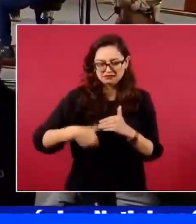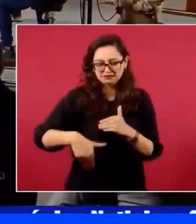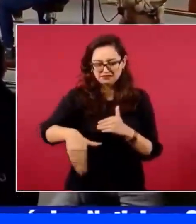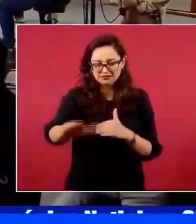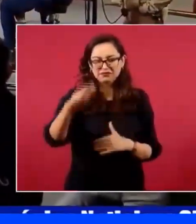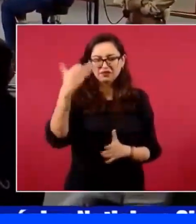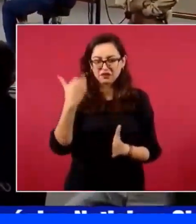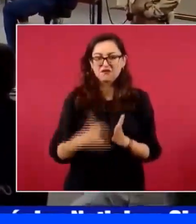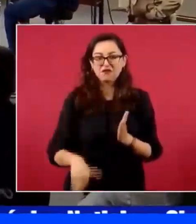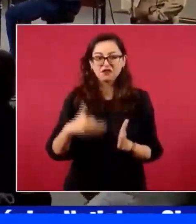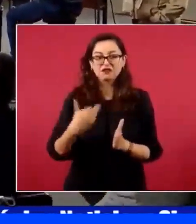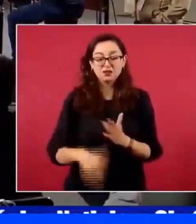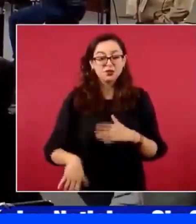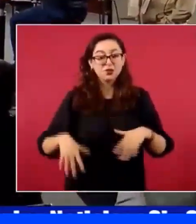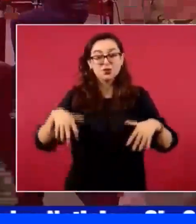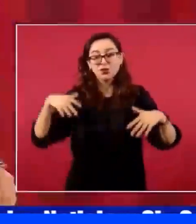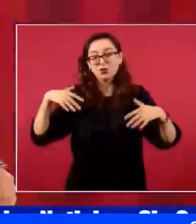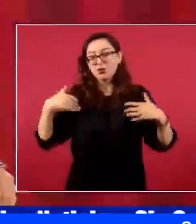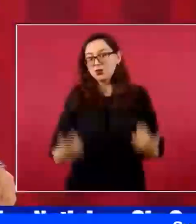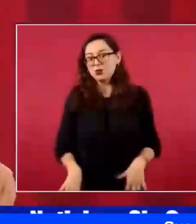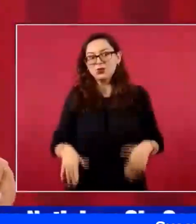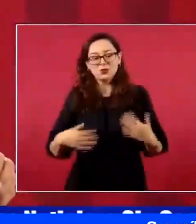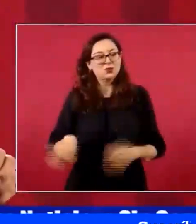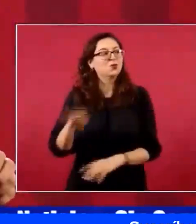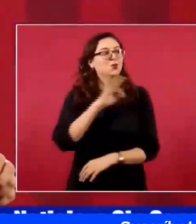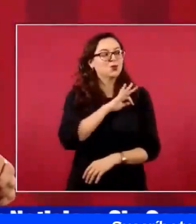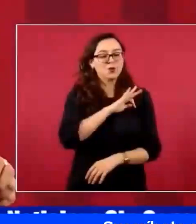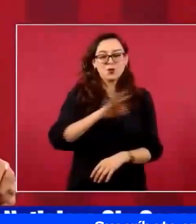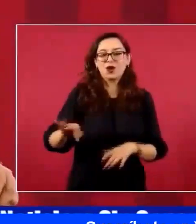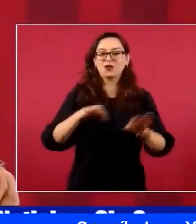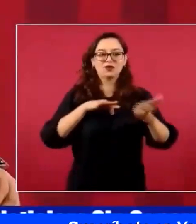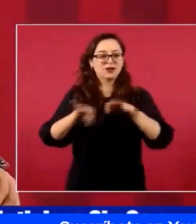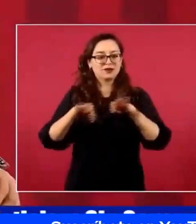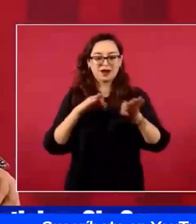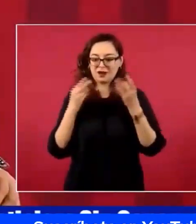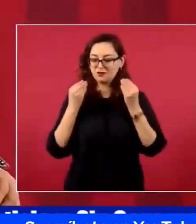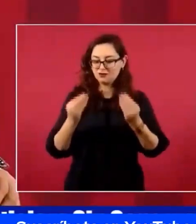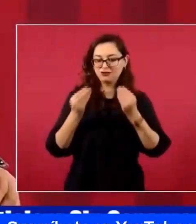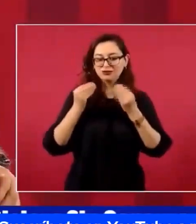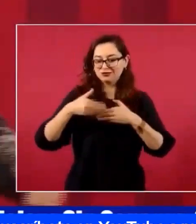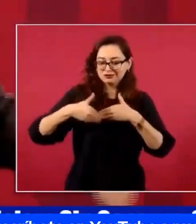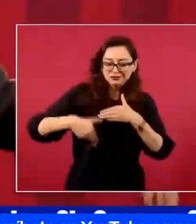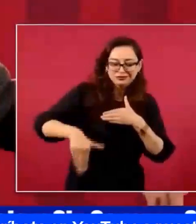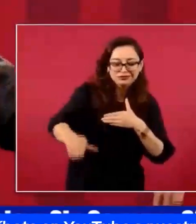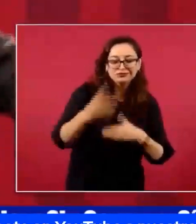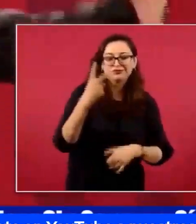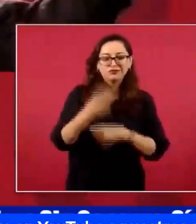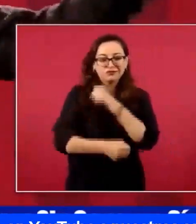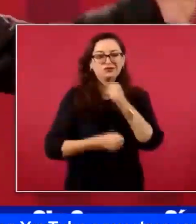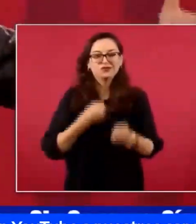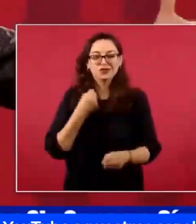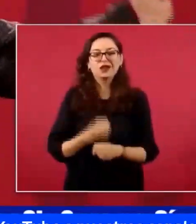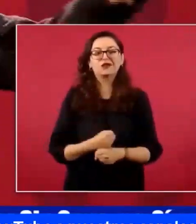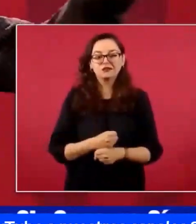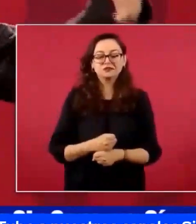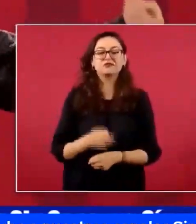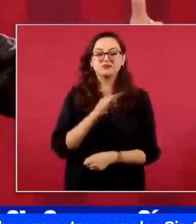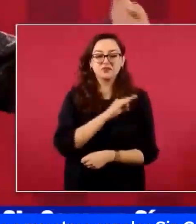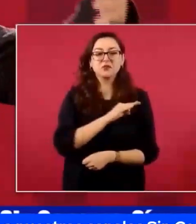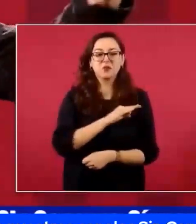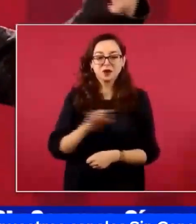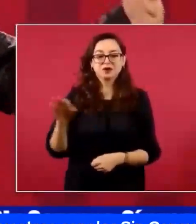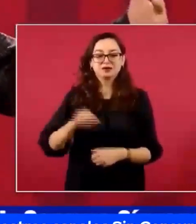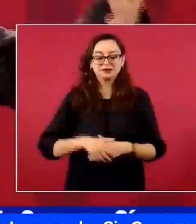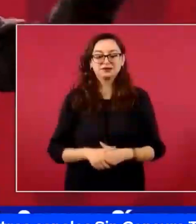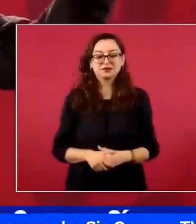Se van a hacer todavía muchísimas más cosas, porque ya